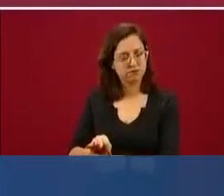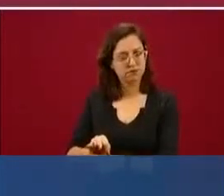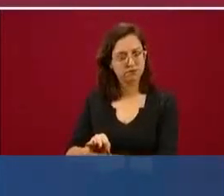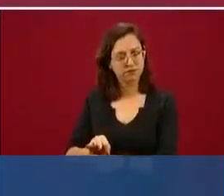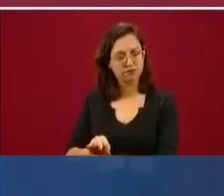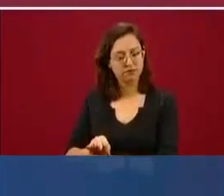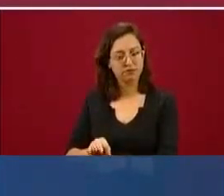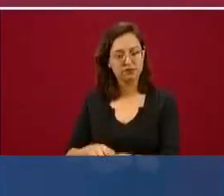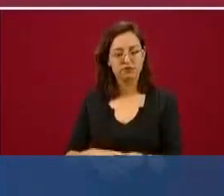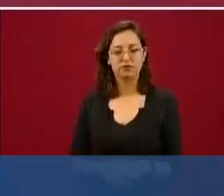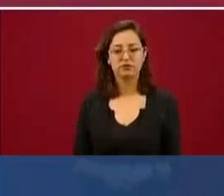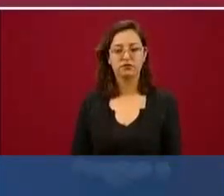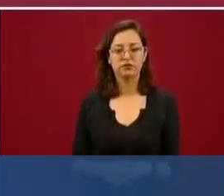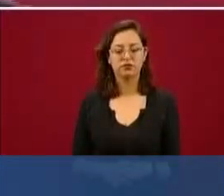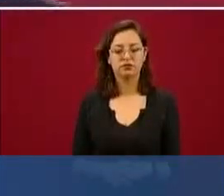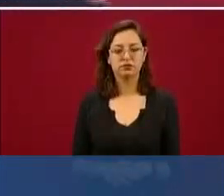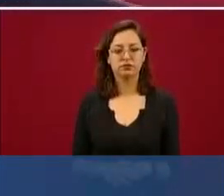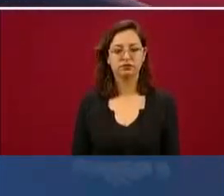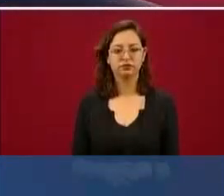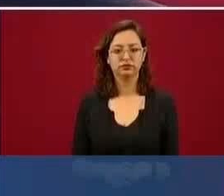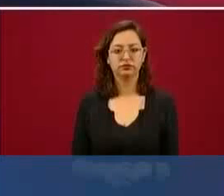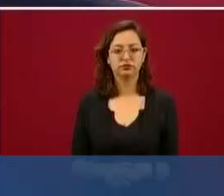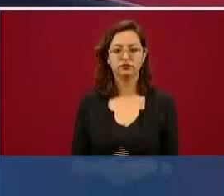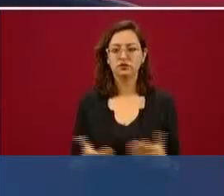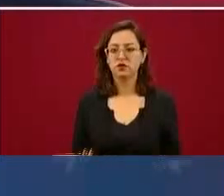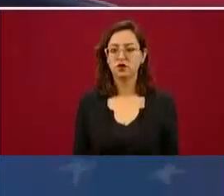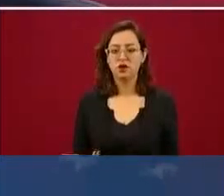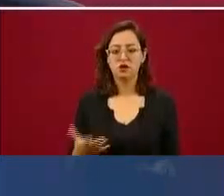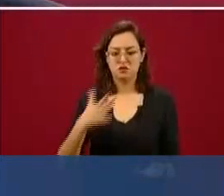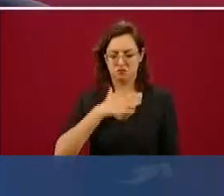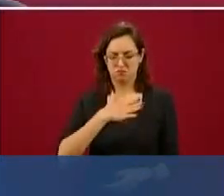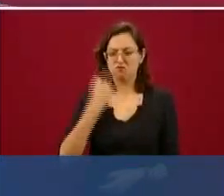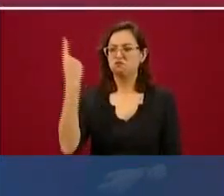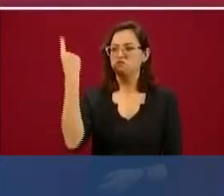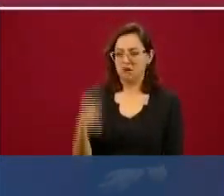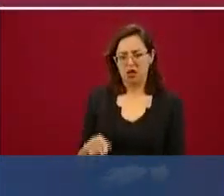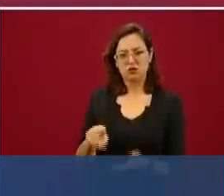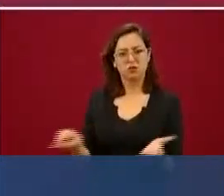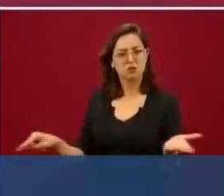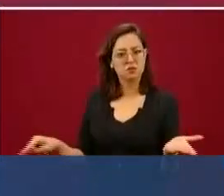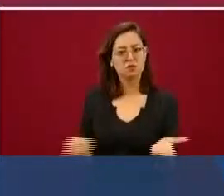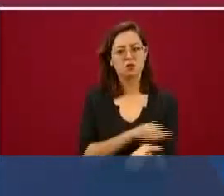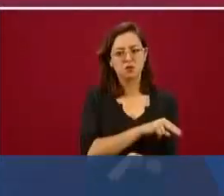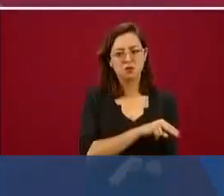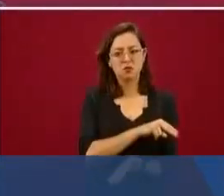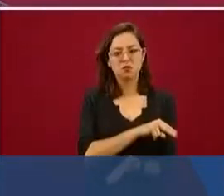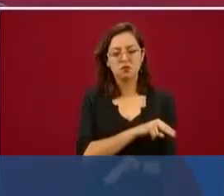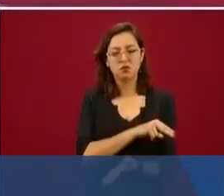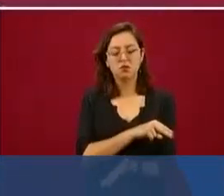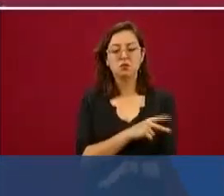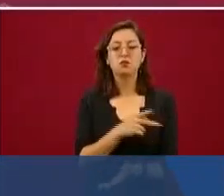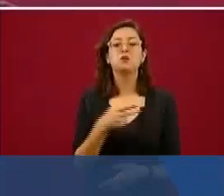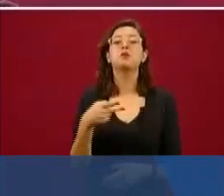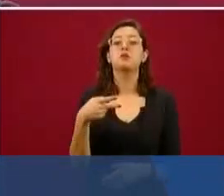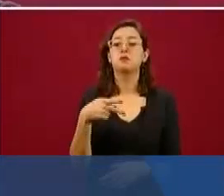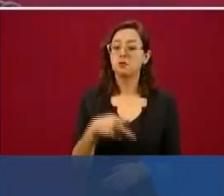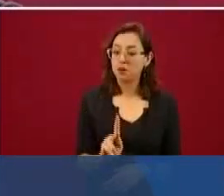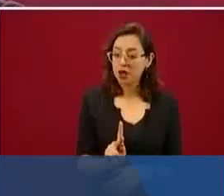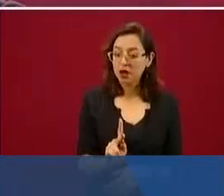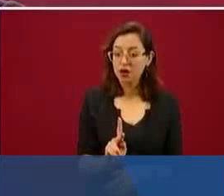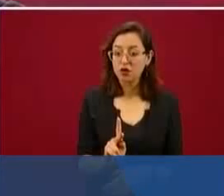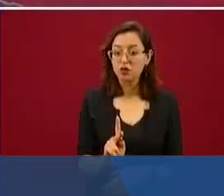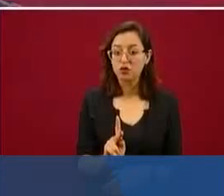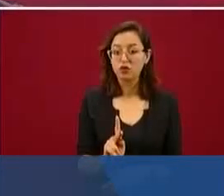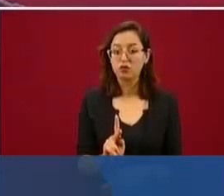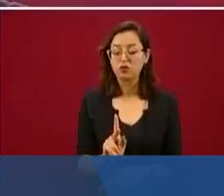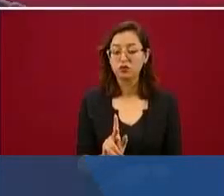ha intentado dejar en la mente de todos nosotros, a final de cuentas, es esa reflexión final de que él considera que